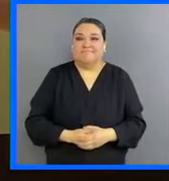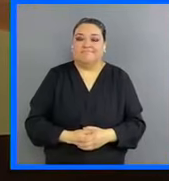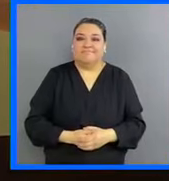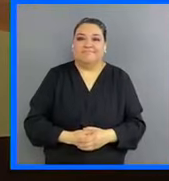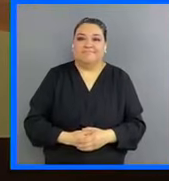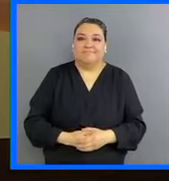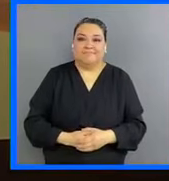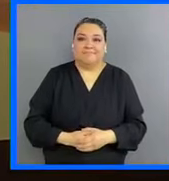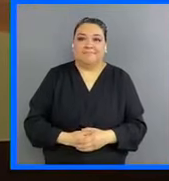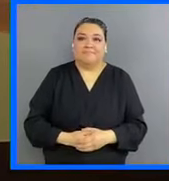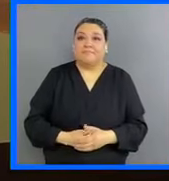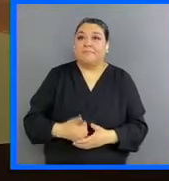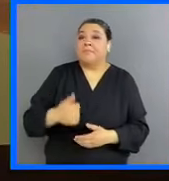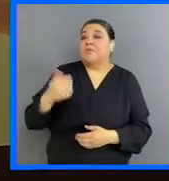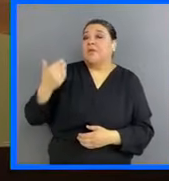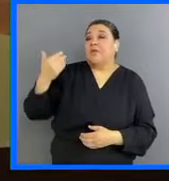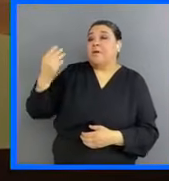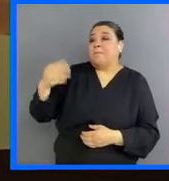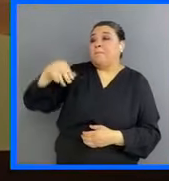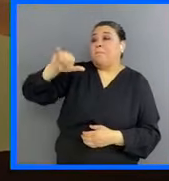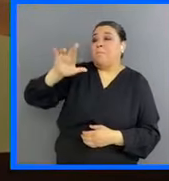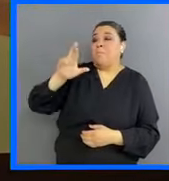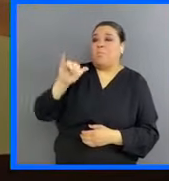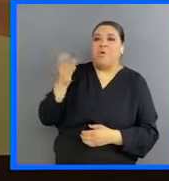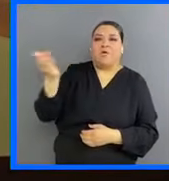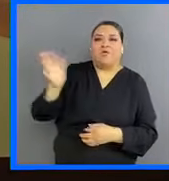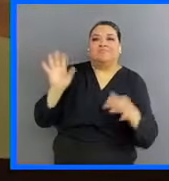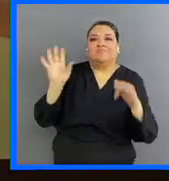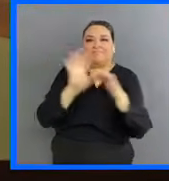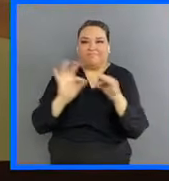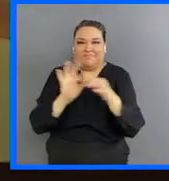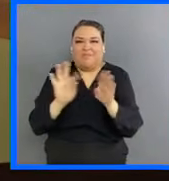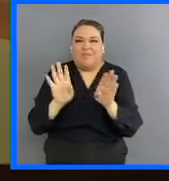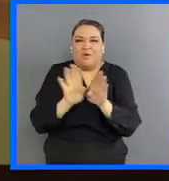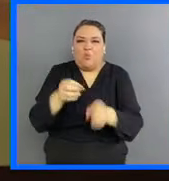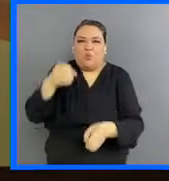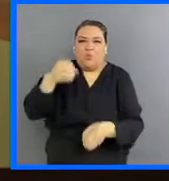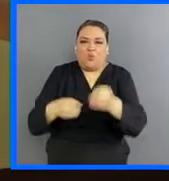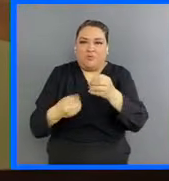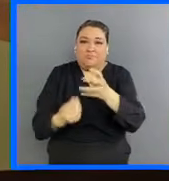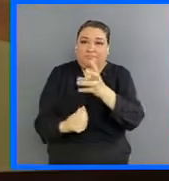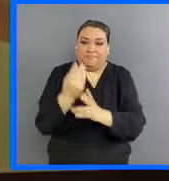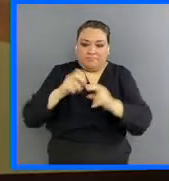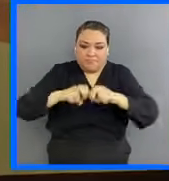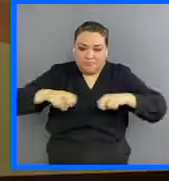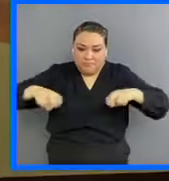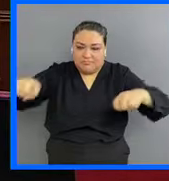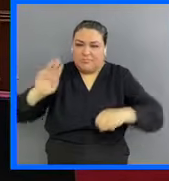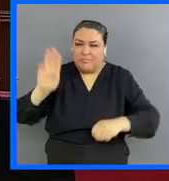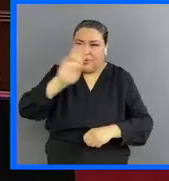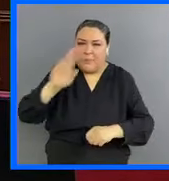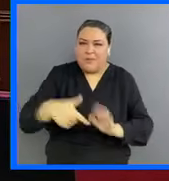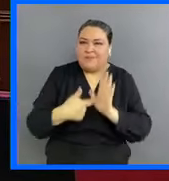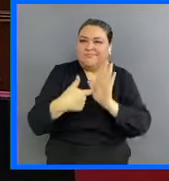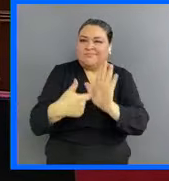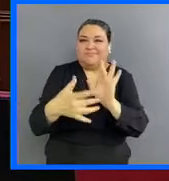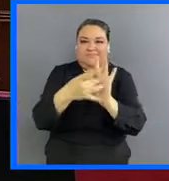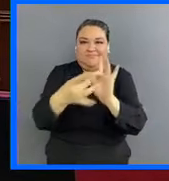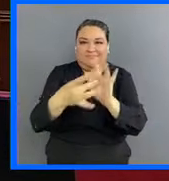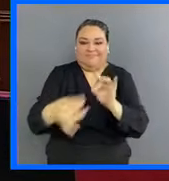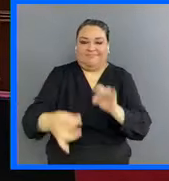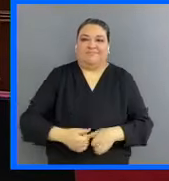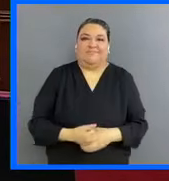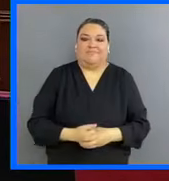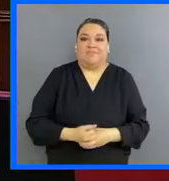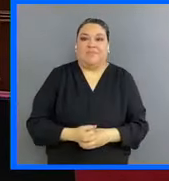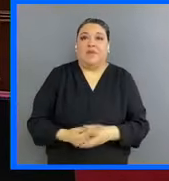Mario López Peña nos presenta los asuntos que resolvió el Pleno de la Corte en su sesión de este miércoles. La nueva